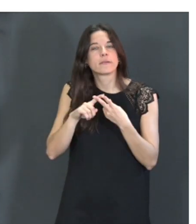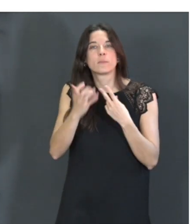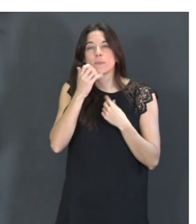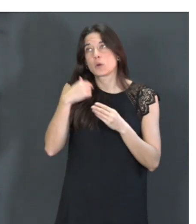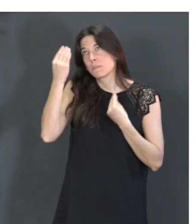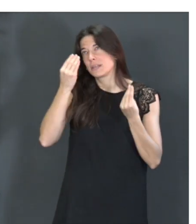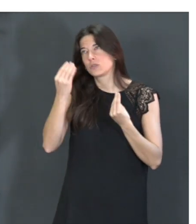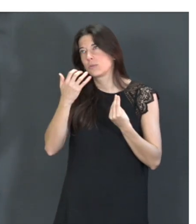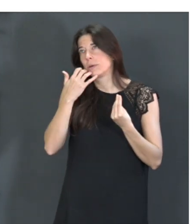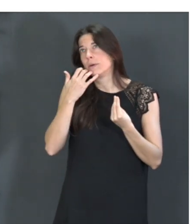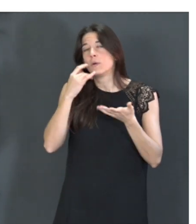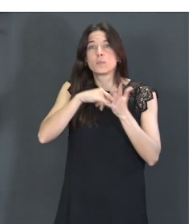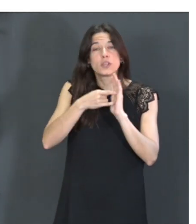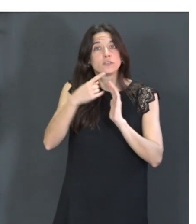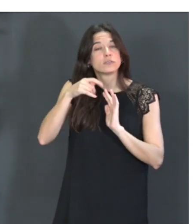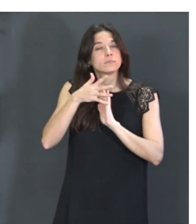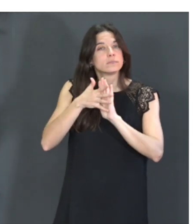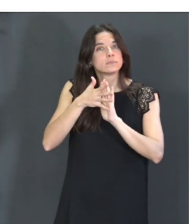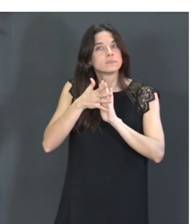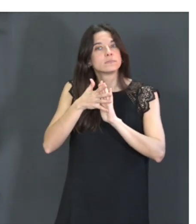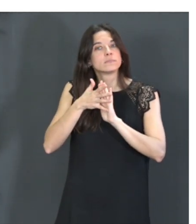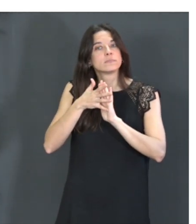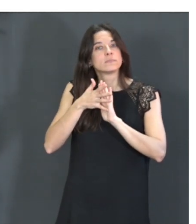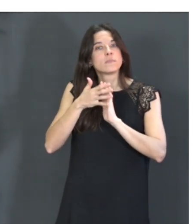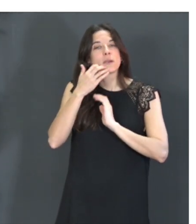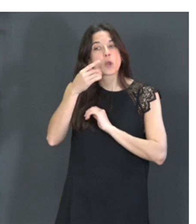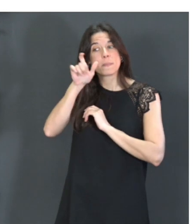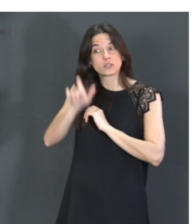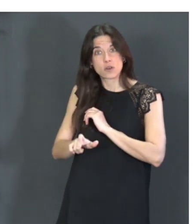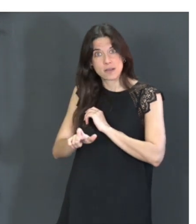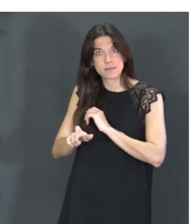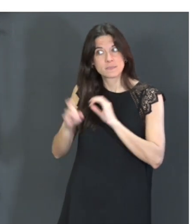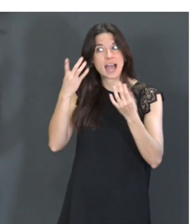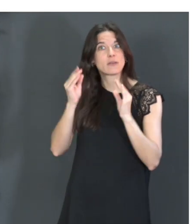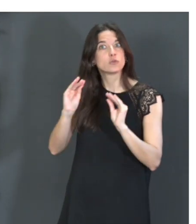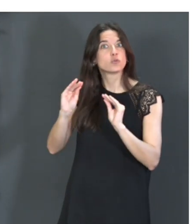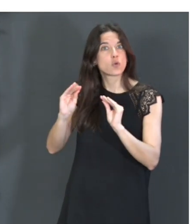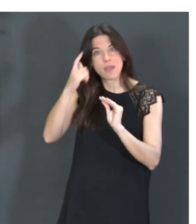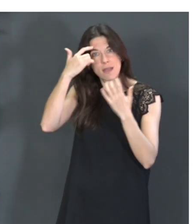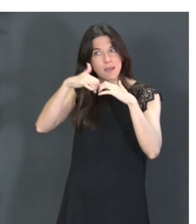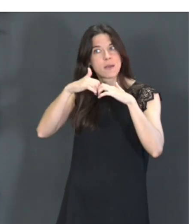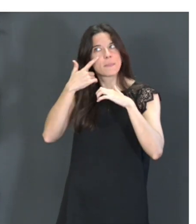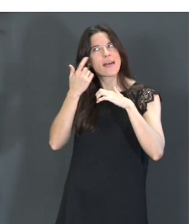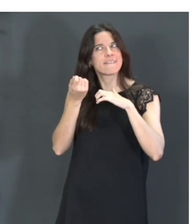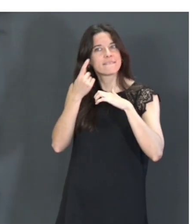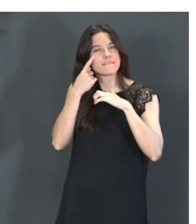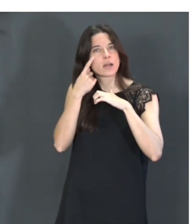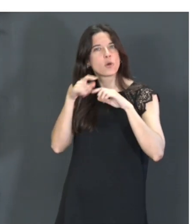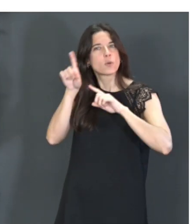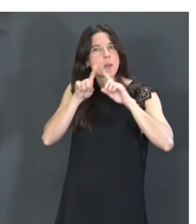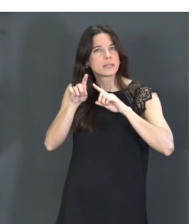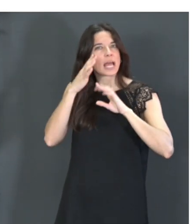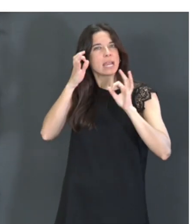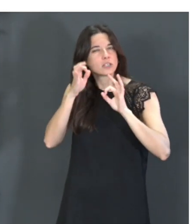en proyectos donde lo que hacemos es monitorizar la actividad de la persona para poder detectar riesgos y anticiparnos.